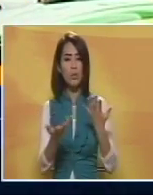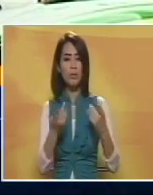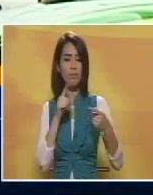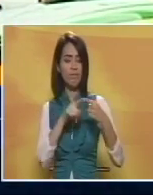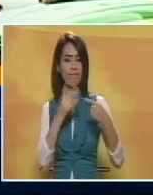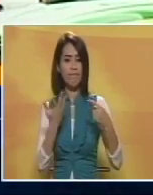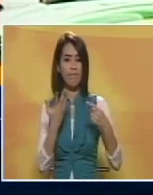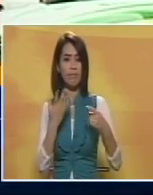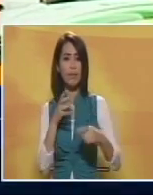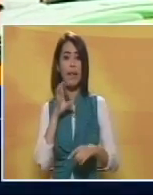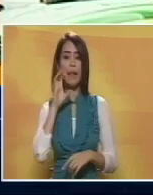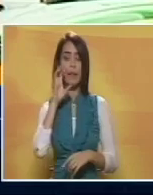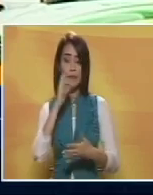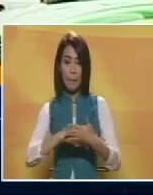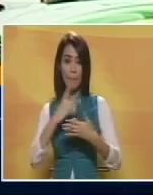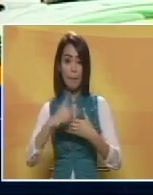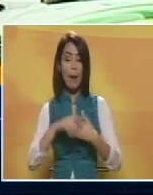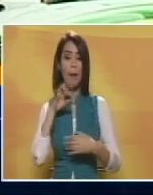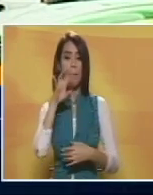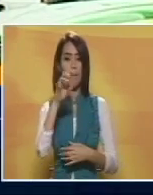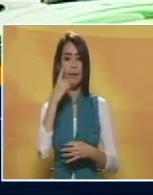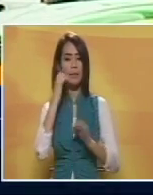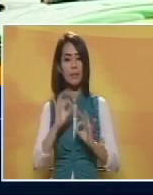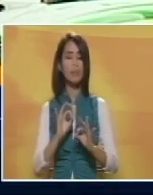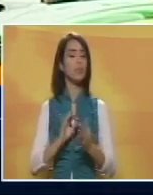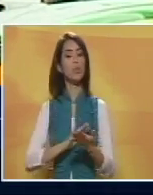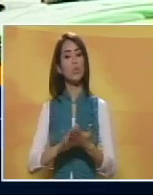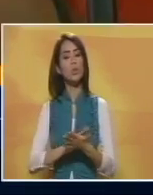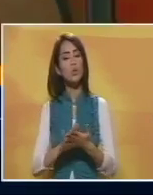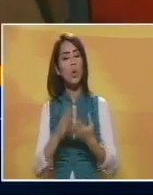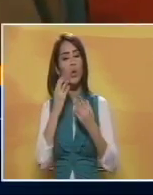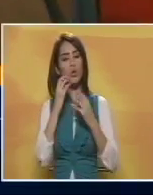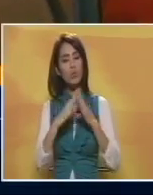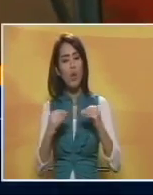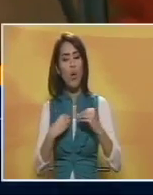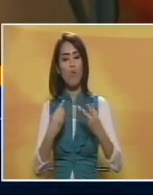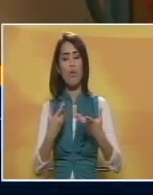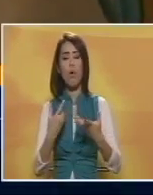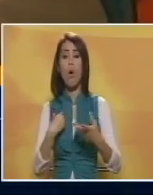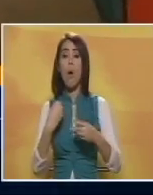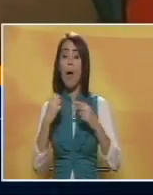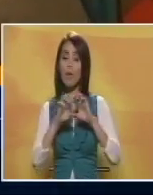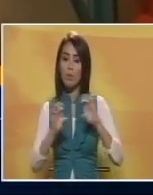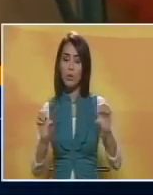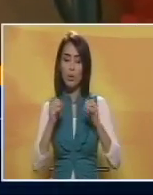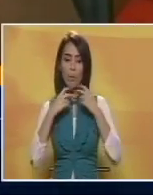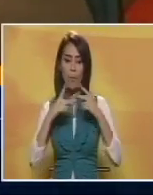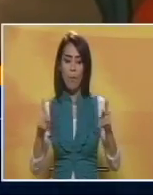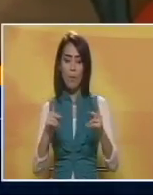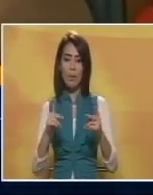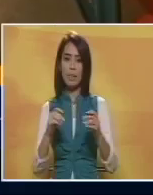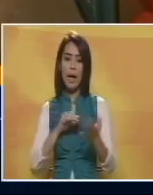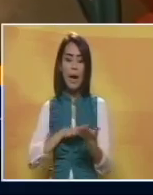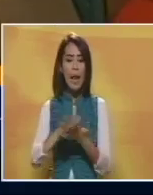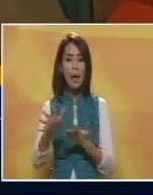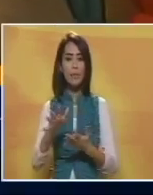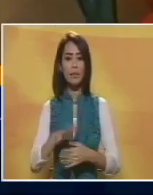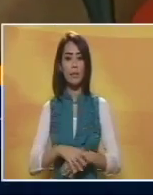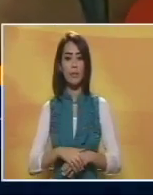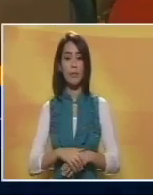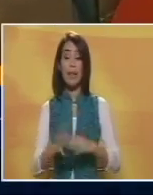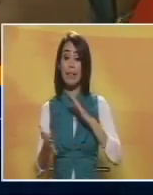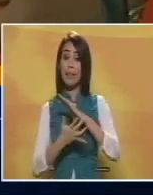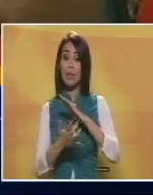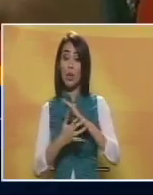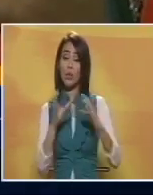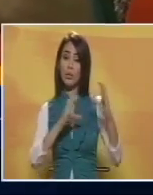central del Plan de la Patria, en lo concreto, consolidar la educación pública gratuita y de calidad y elevar su nivel científico,